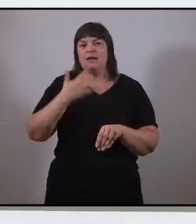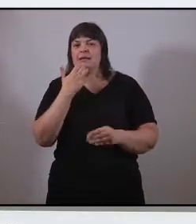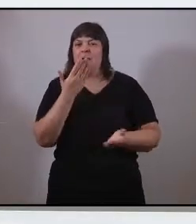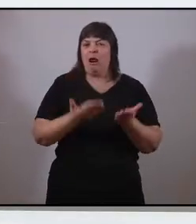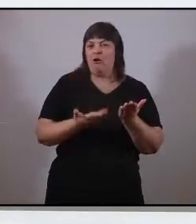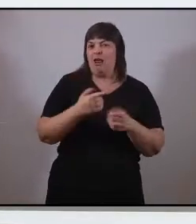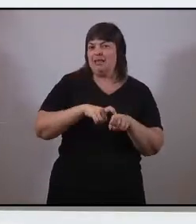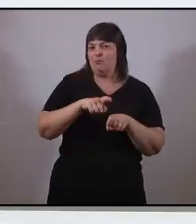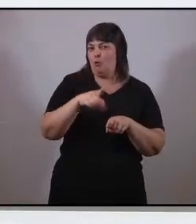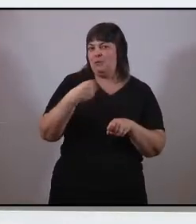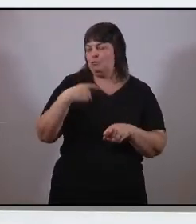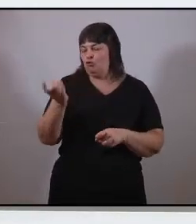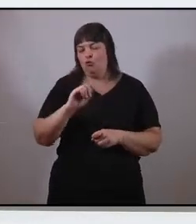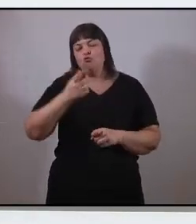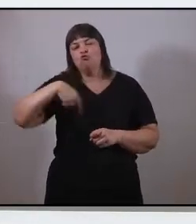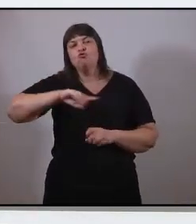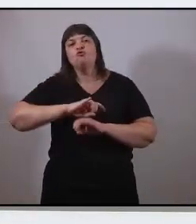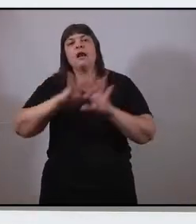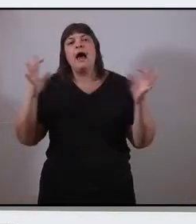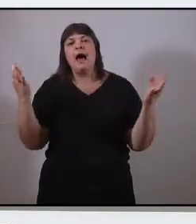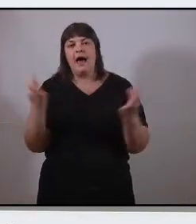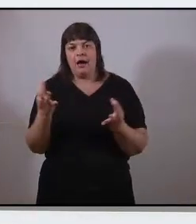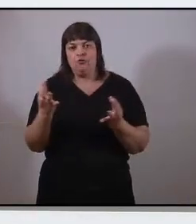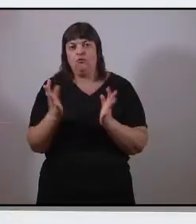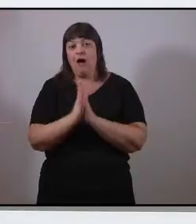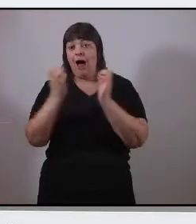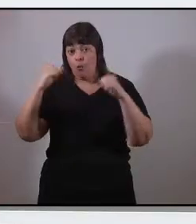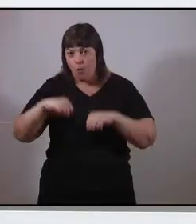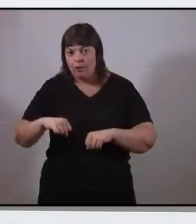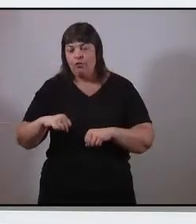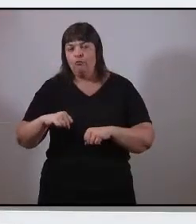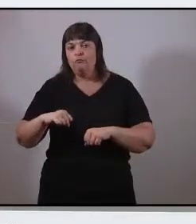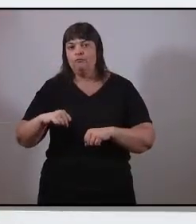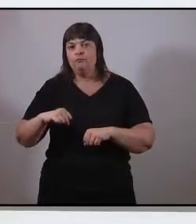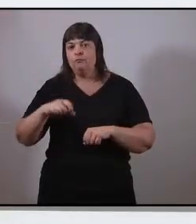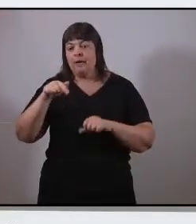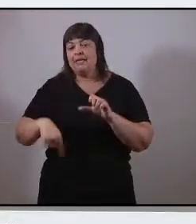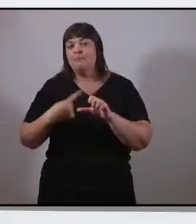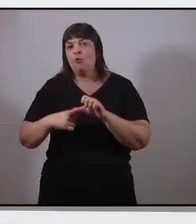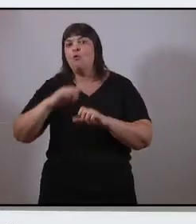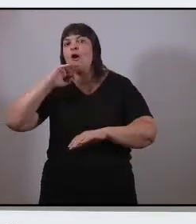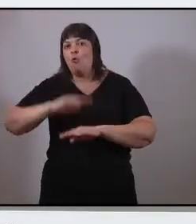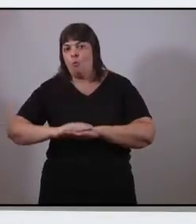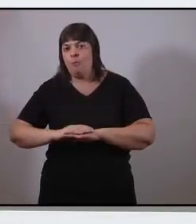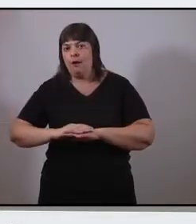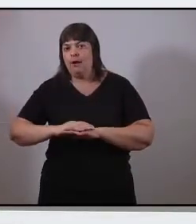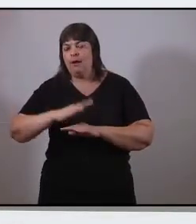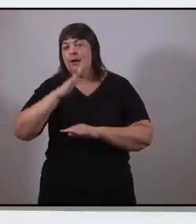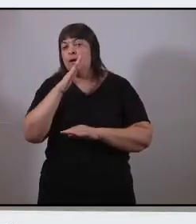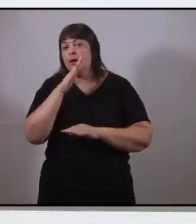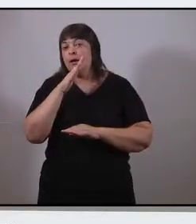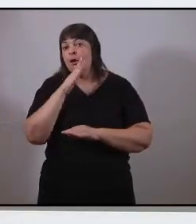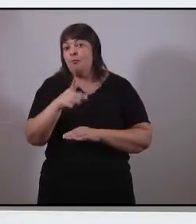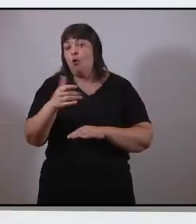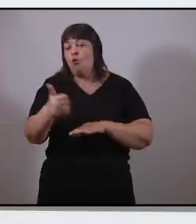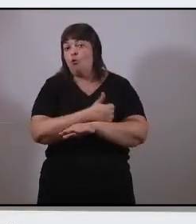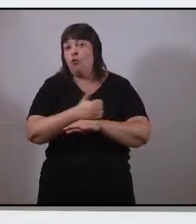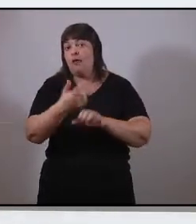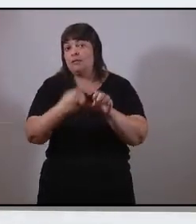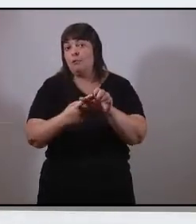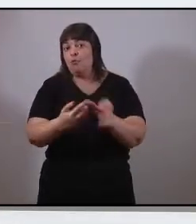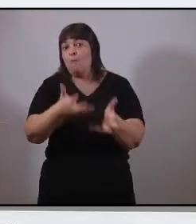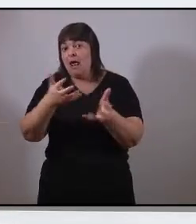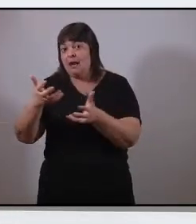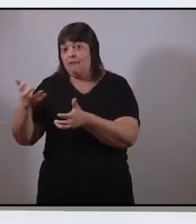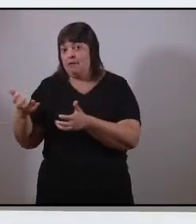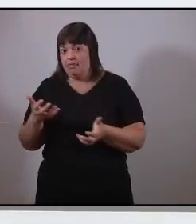ese tipo. Lo que tenemos muy claro es que ese acuerdo se está cumpliendo en Extremadura porque es beneficioso para los ciudadanos extremeños